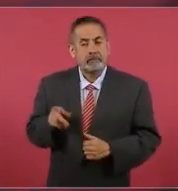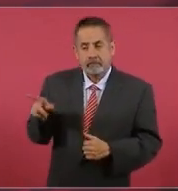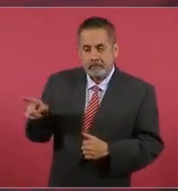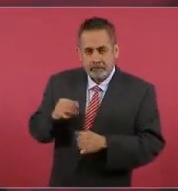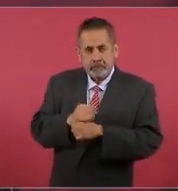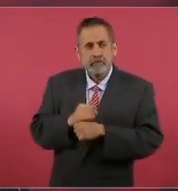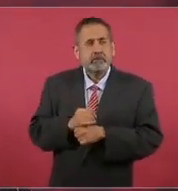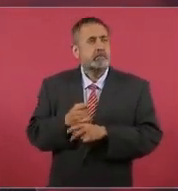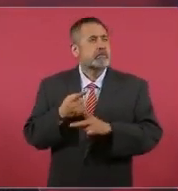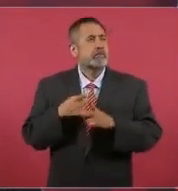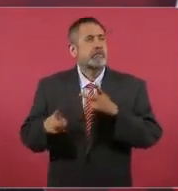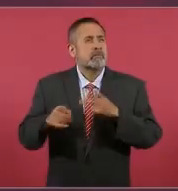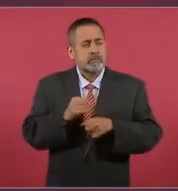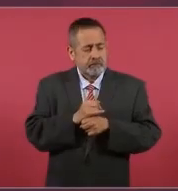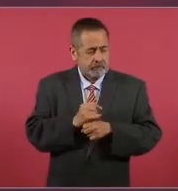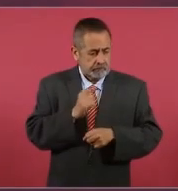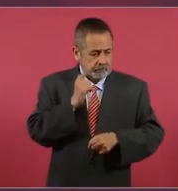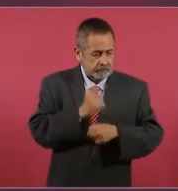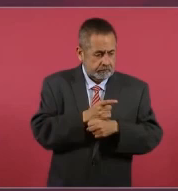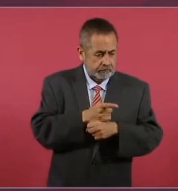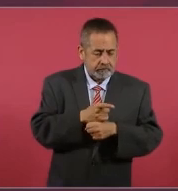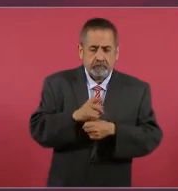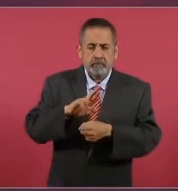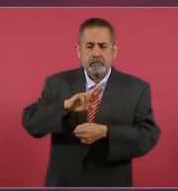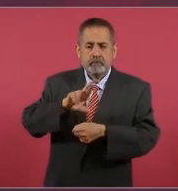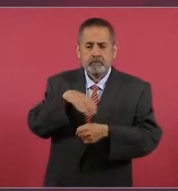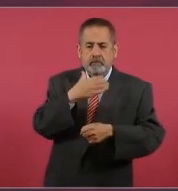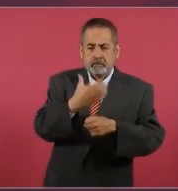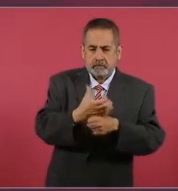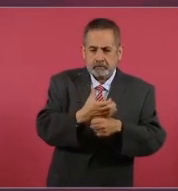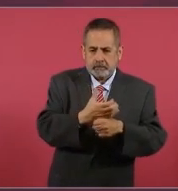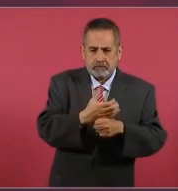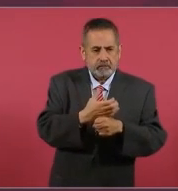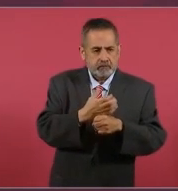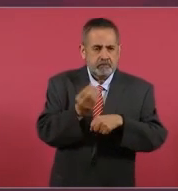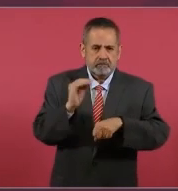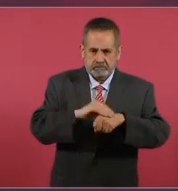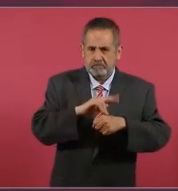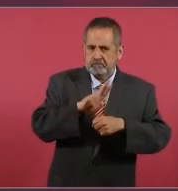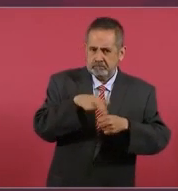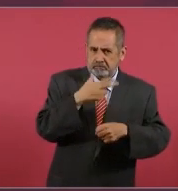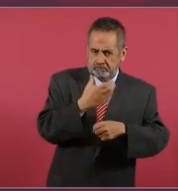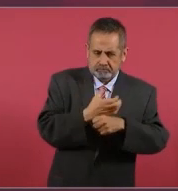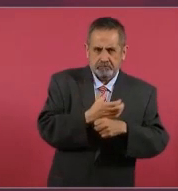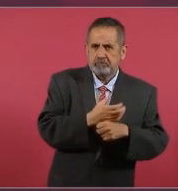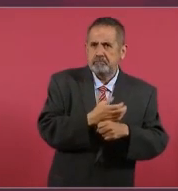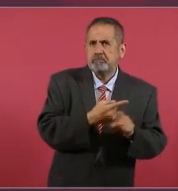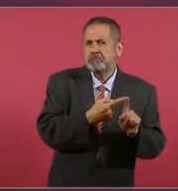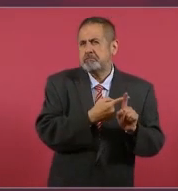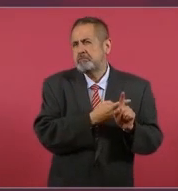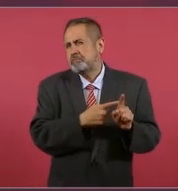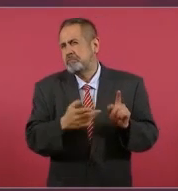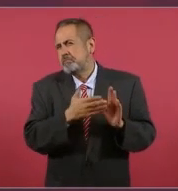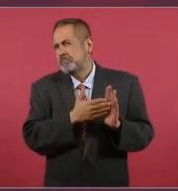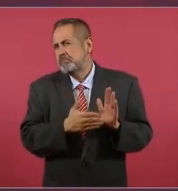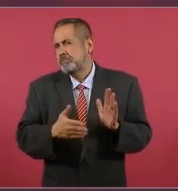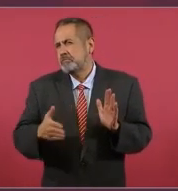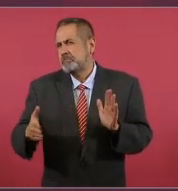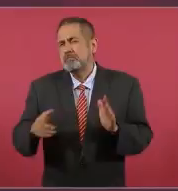la época de la República restaurada, desde